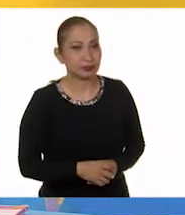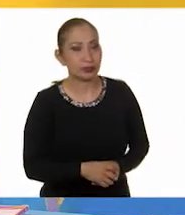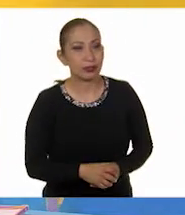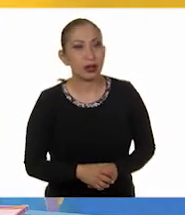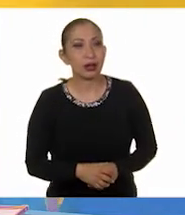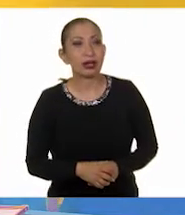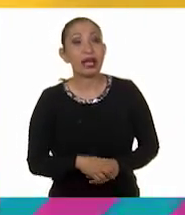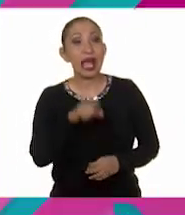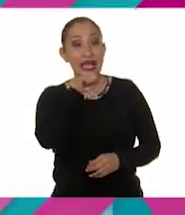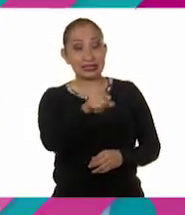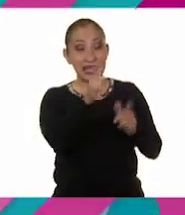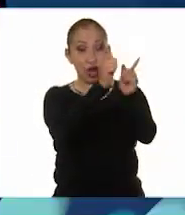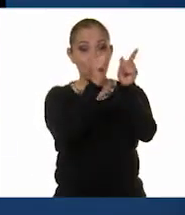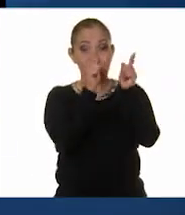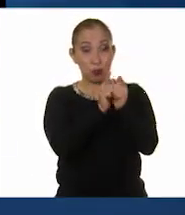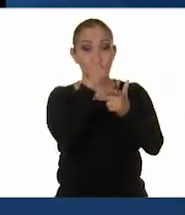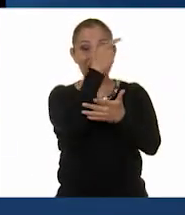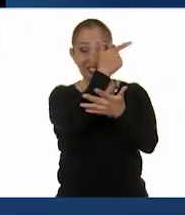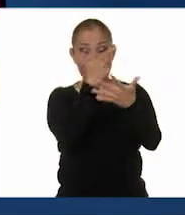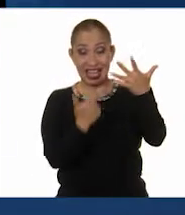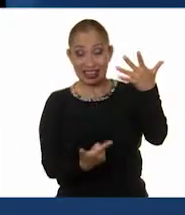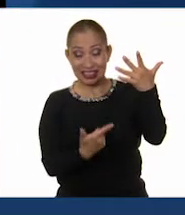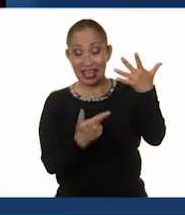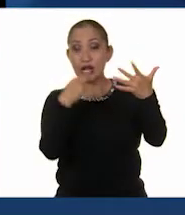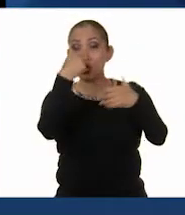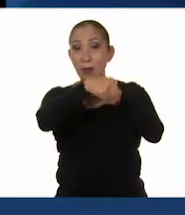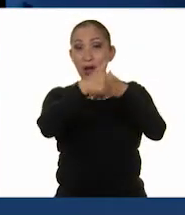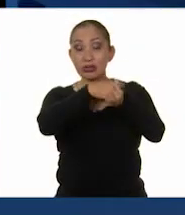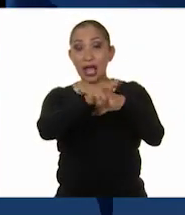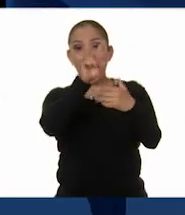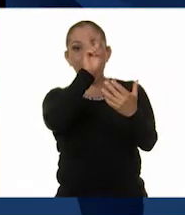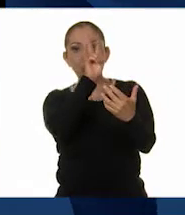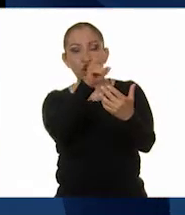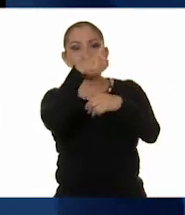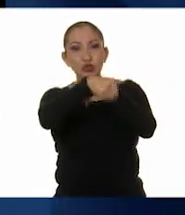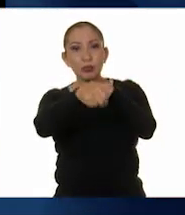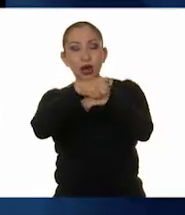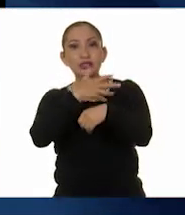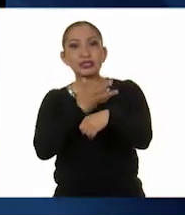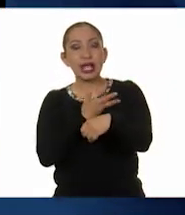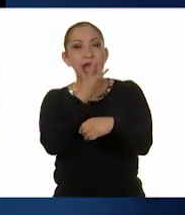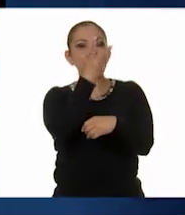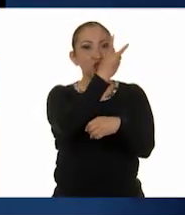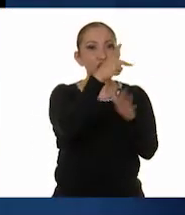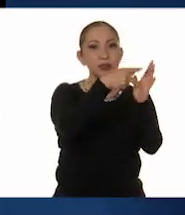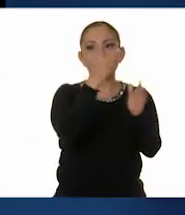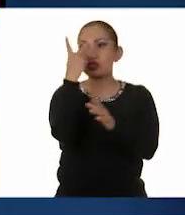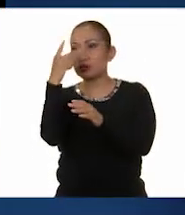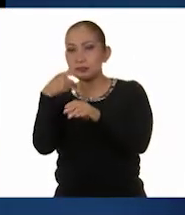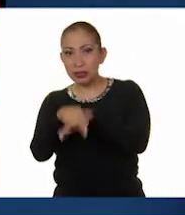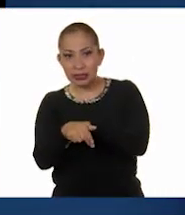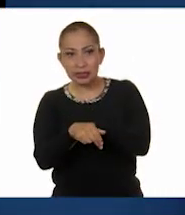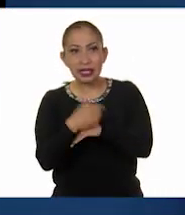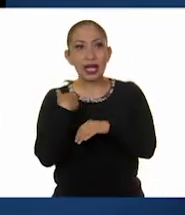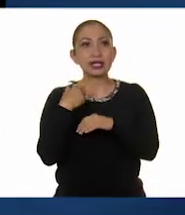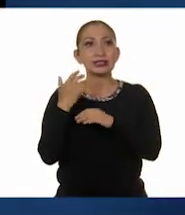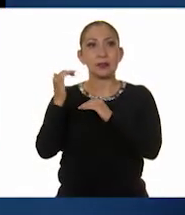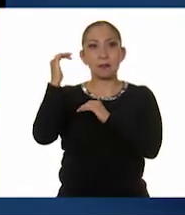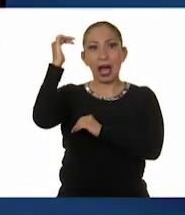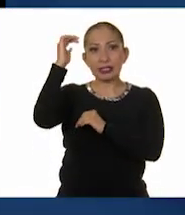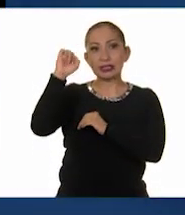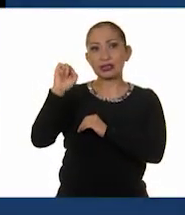En este conjunto de 7 datos hay 2 valores que tienen frecuencia 2 y son la frecuencia mayor. Por